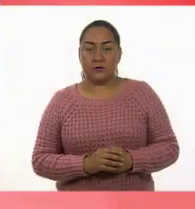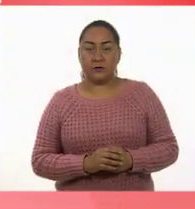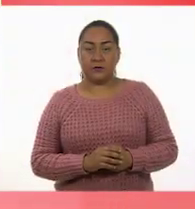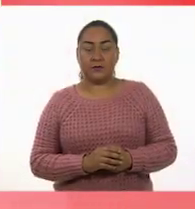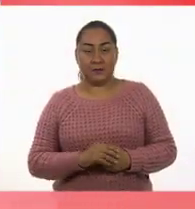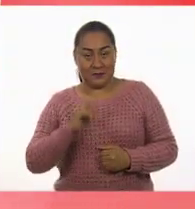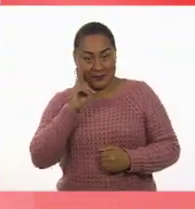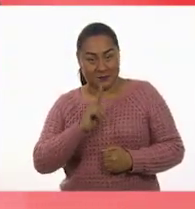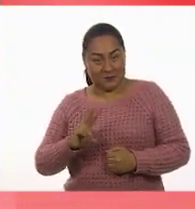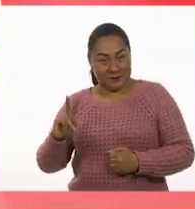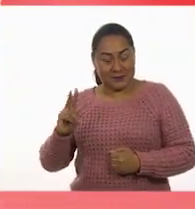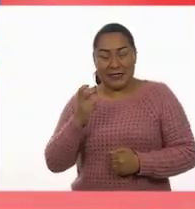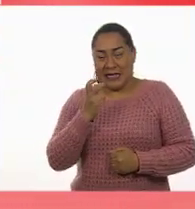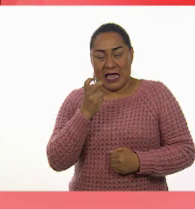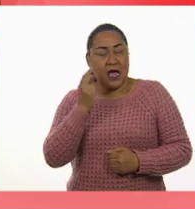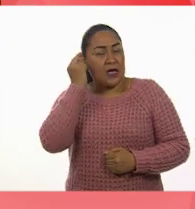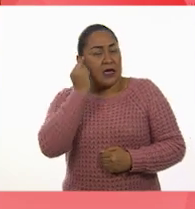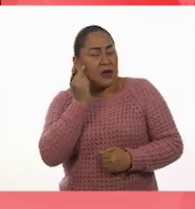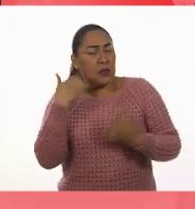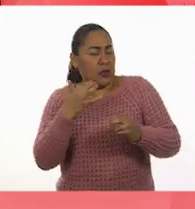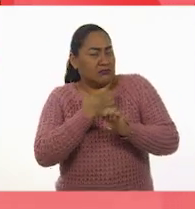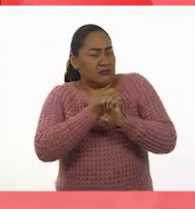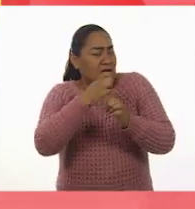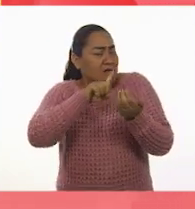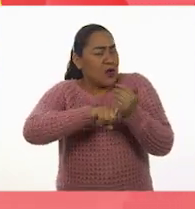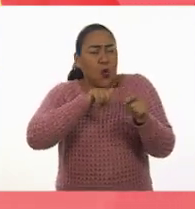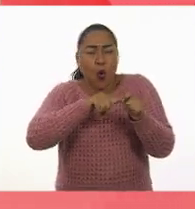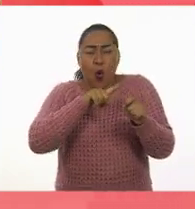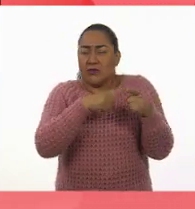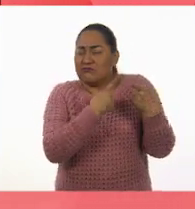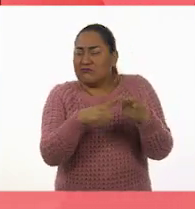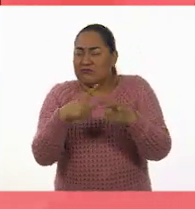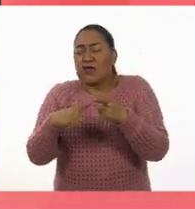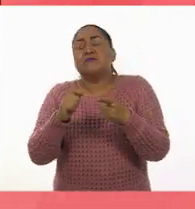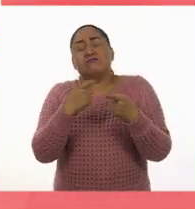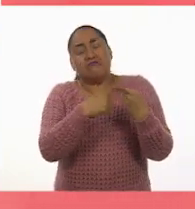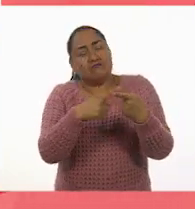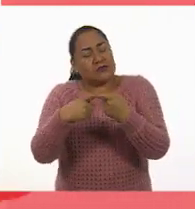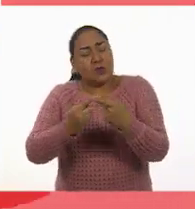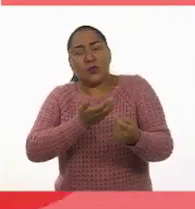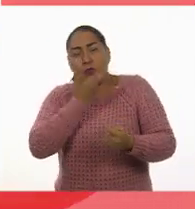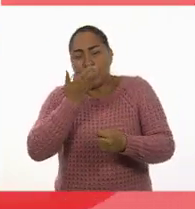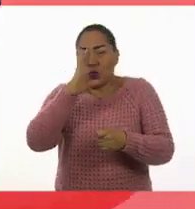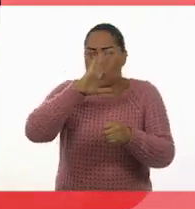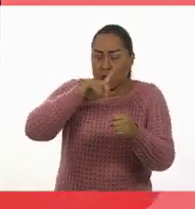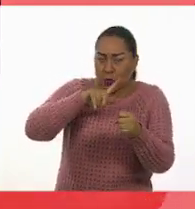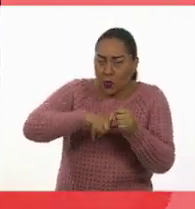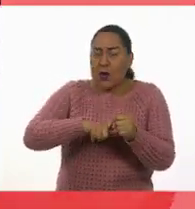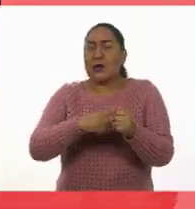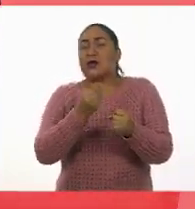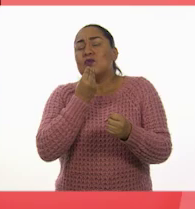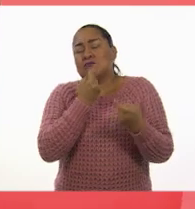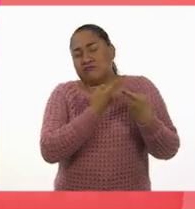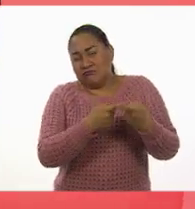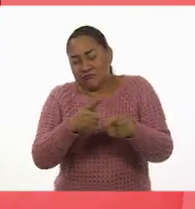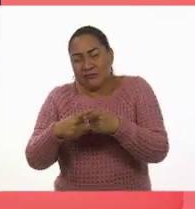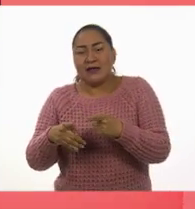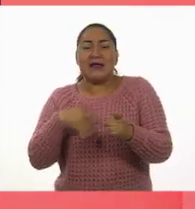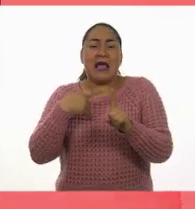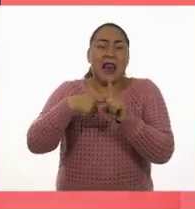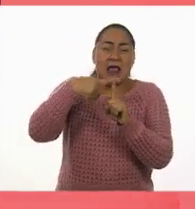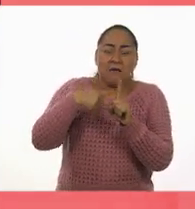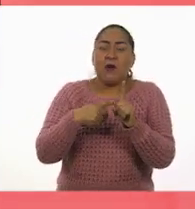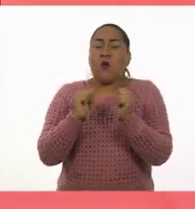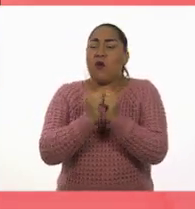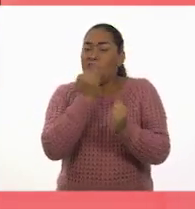Esto es Guerrero, un estado multicolor y con una diversidad muy amplia en tradiciones, cultura, gastronomía, clima, flora